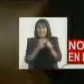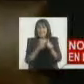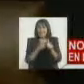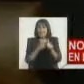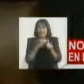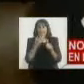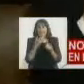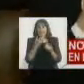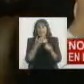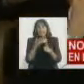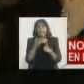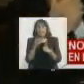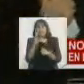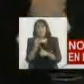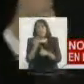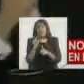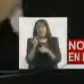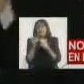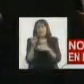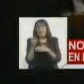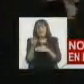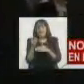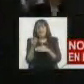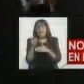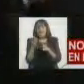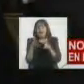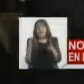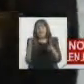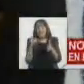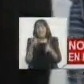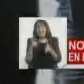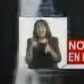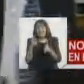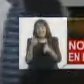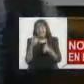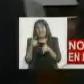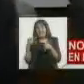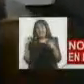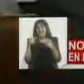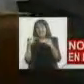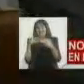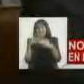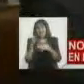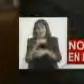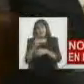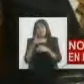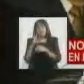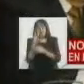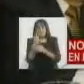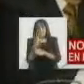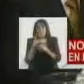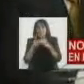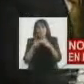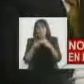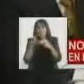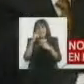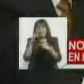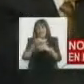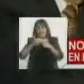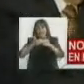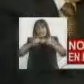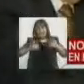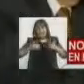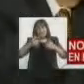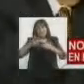que no se vaya a ampliar o recurrir la violencia en ningún caso, y segundo, para que se pare un